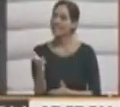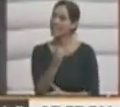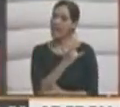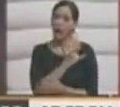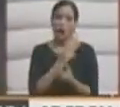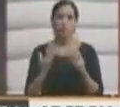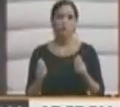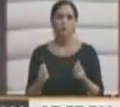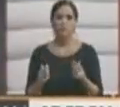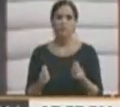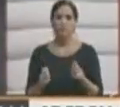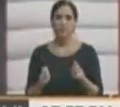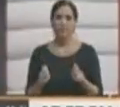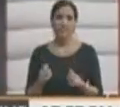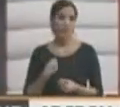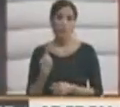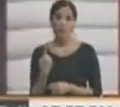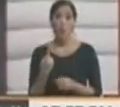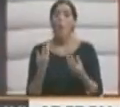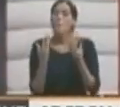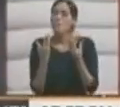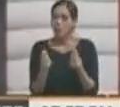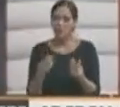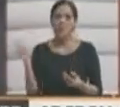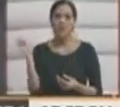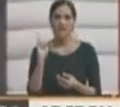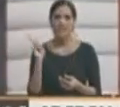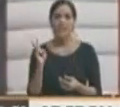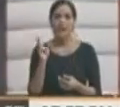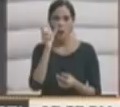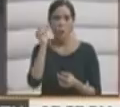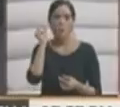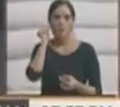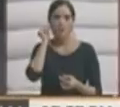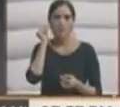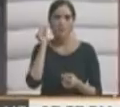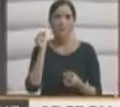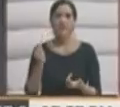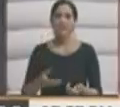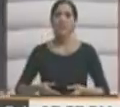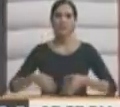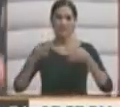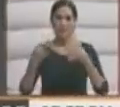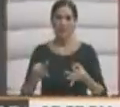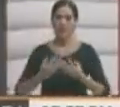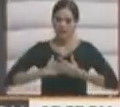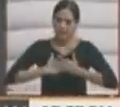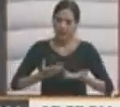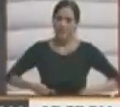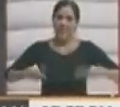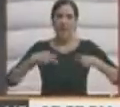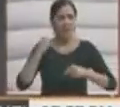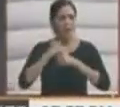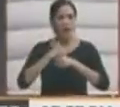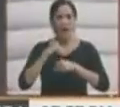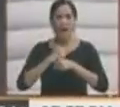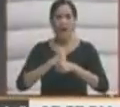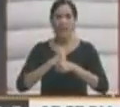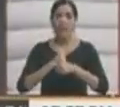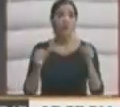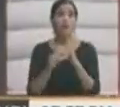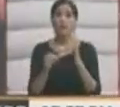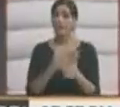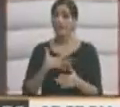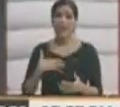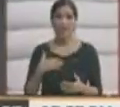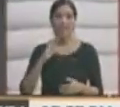demasía y no soy el único. Muchos venezolanos, muchas venezolanas estamos dispuestos a dar la vida y a trabajar cada día, donde quiera que